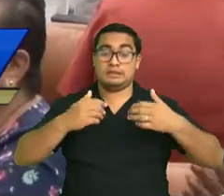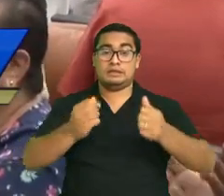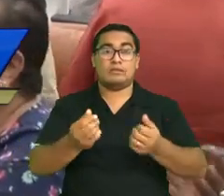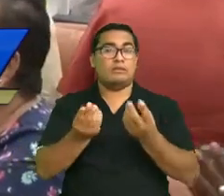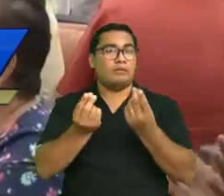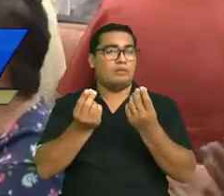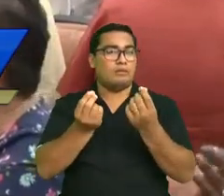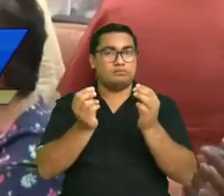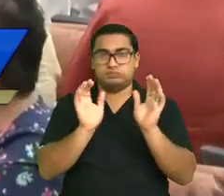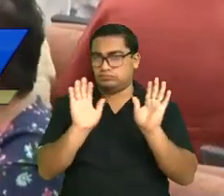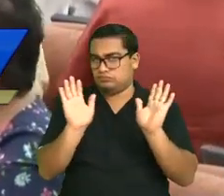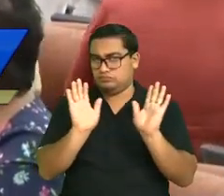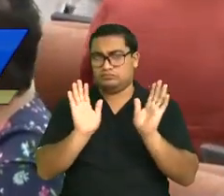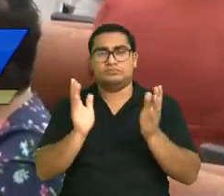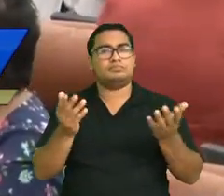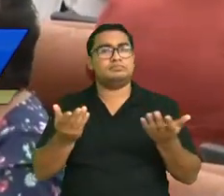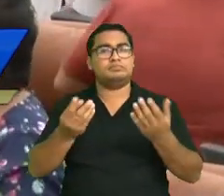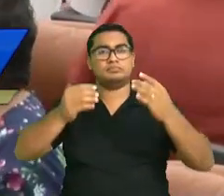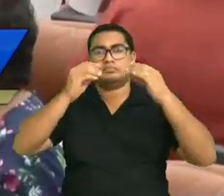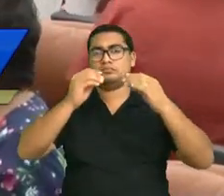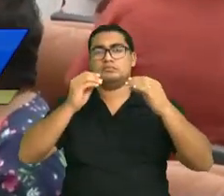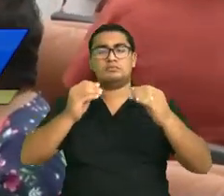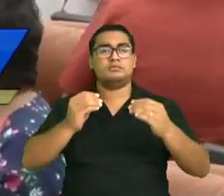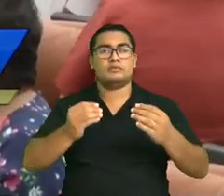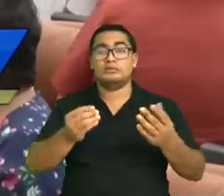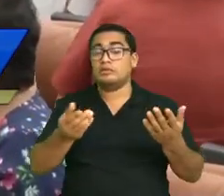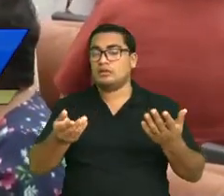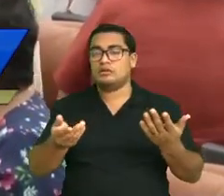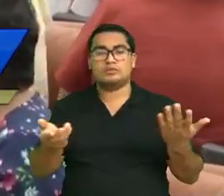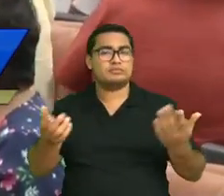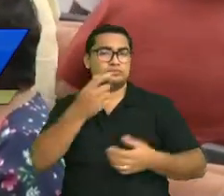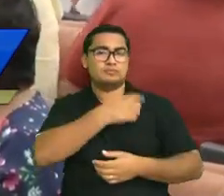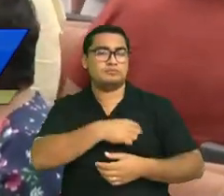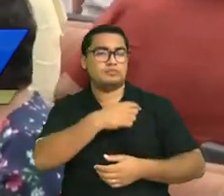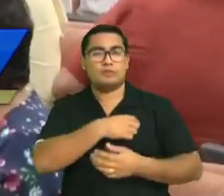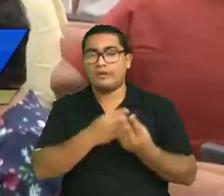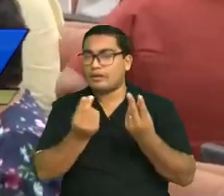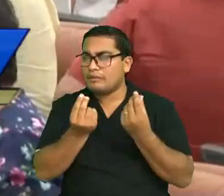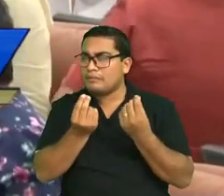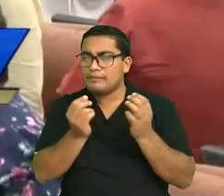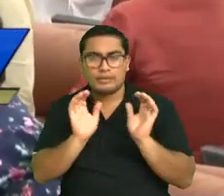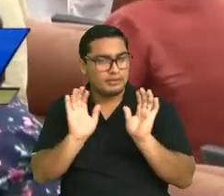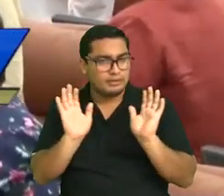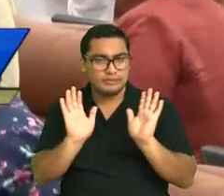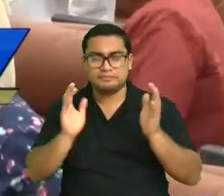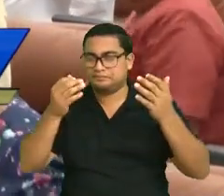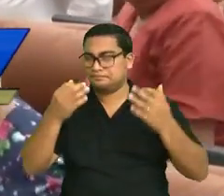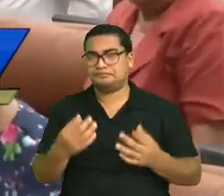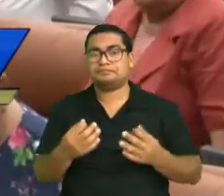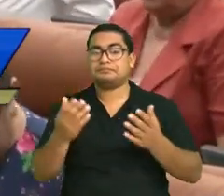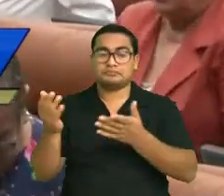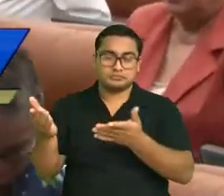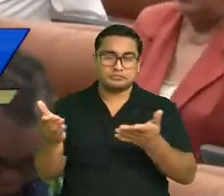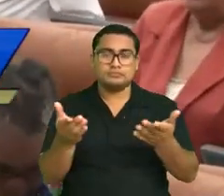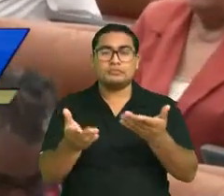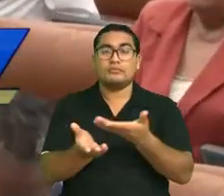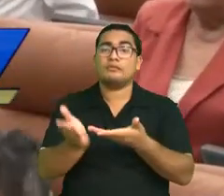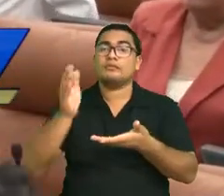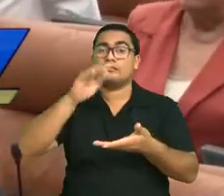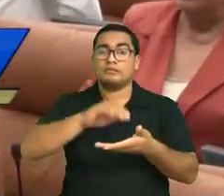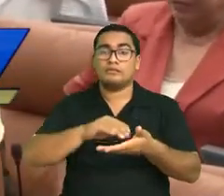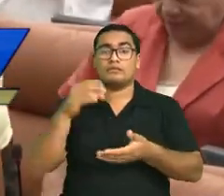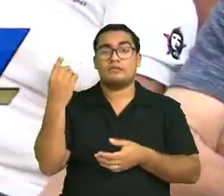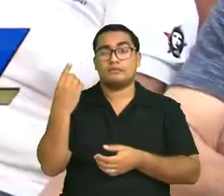tener educación gratuita. Creo que todo el marco jurídico es parte de esa restitución de derechos que